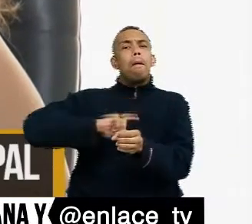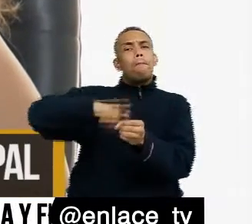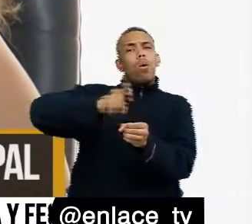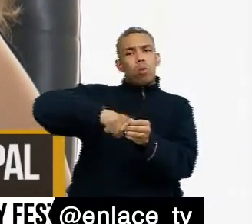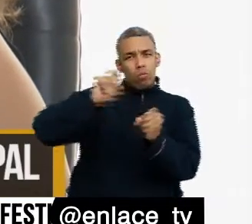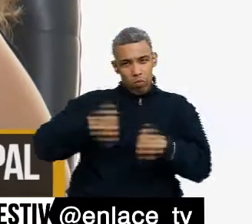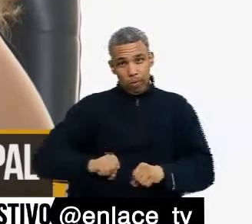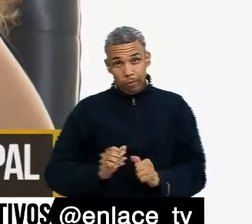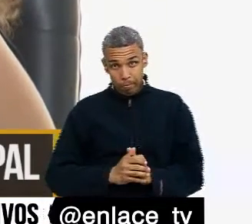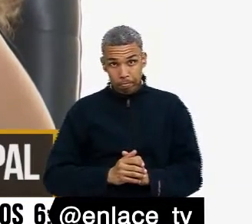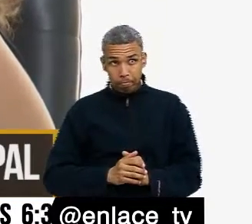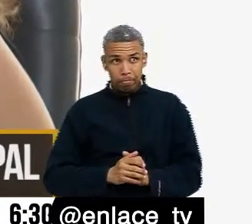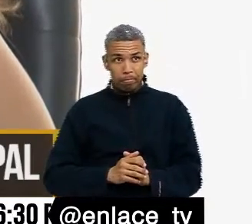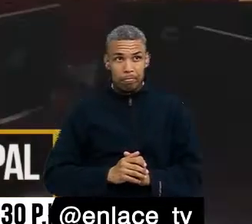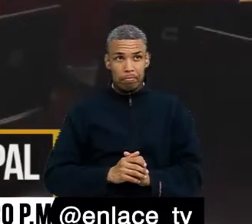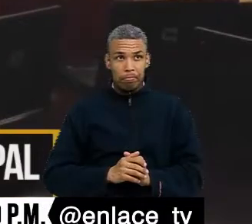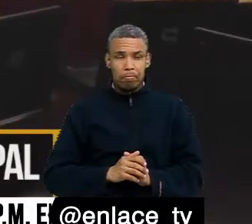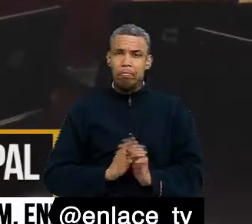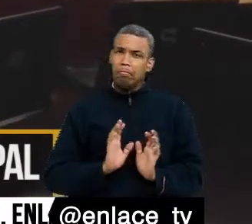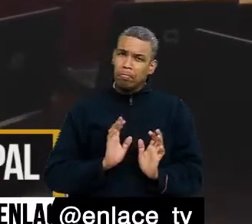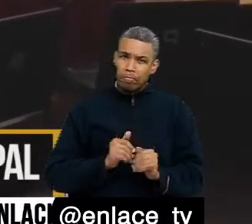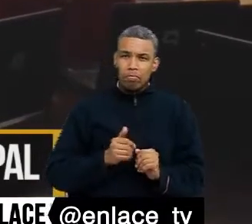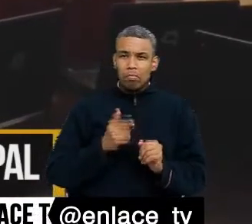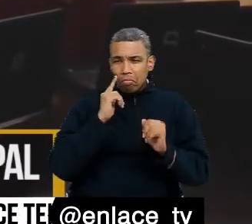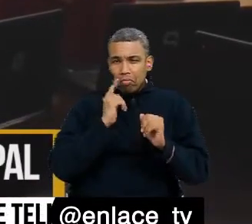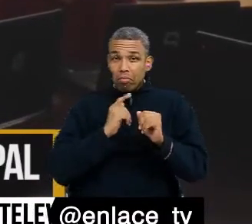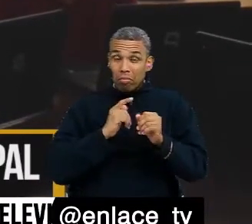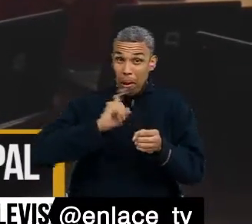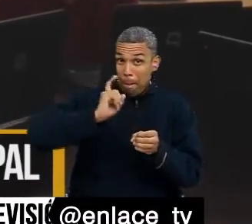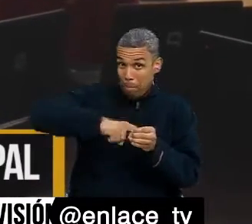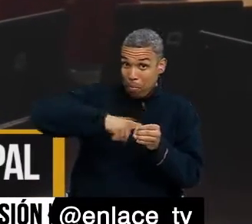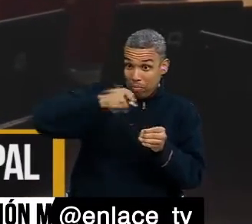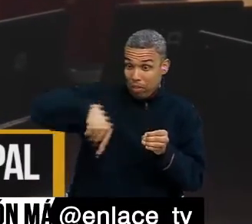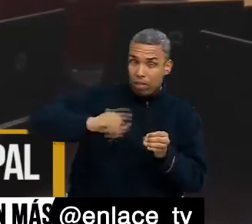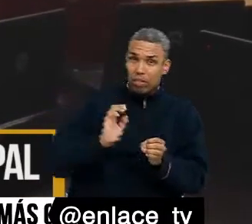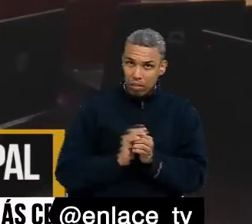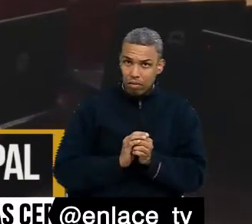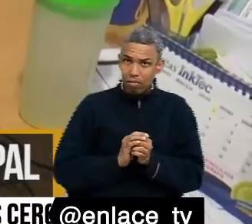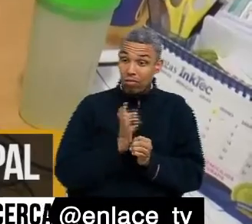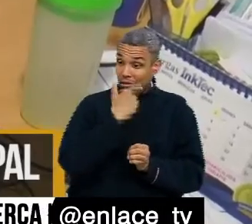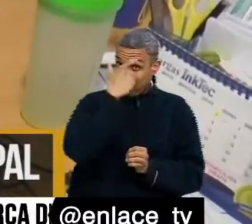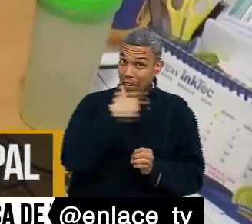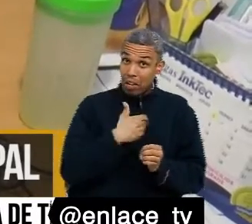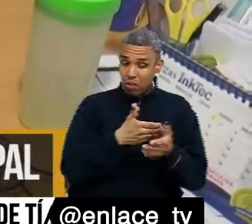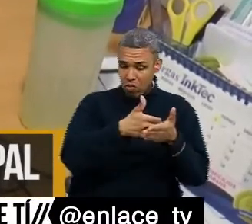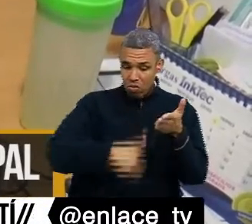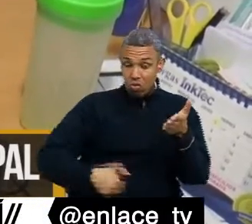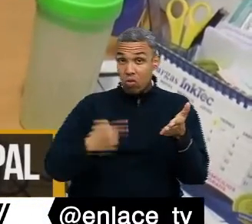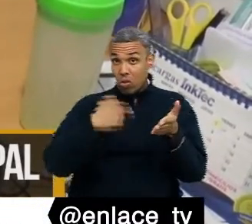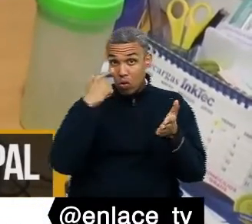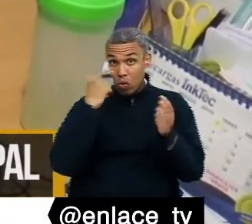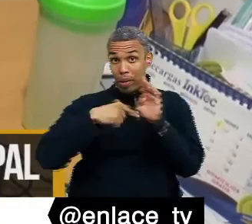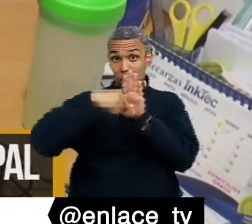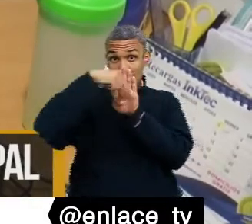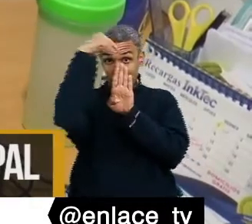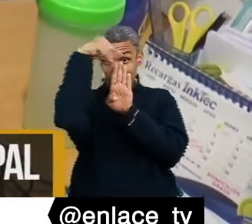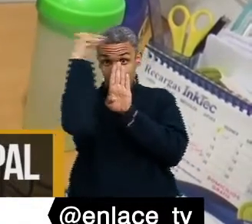oficialmente reconocidas, inscritas ante una Cámara de Comercio o aquellas que vienen desarrollando algún tipo de trabajo sin que tengan